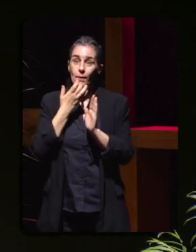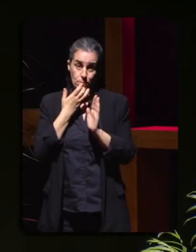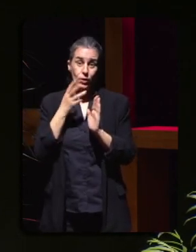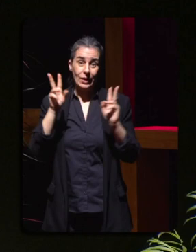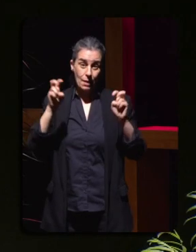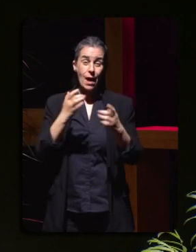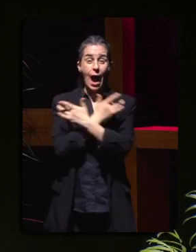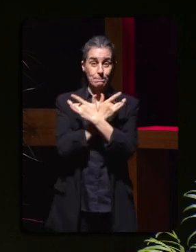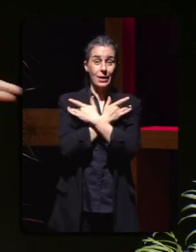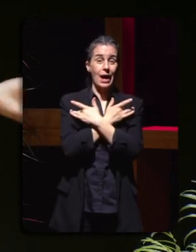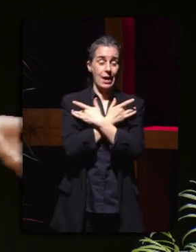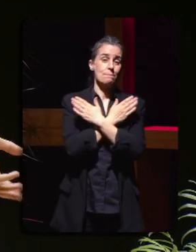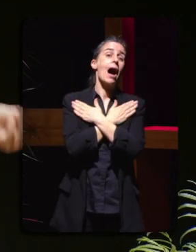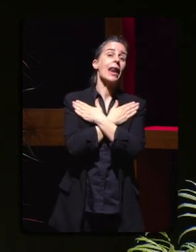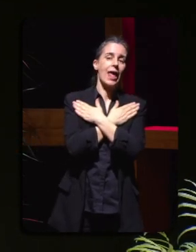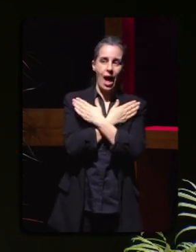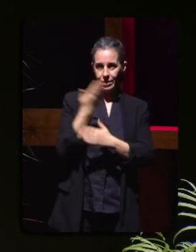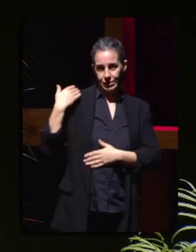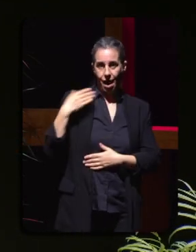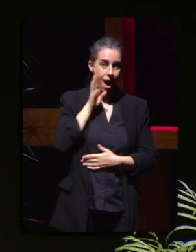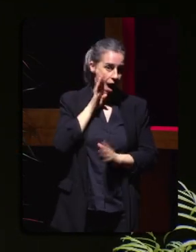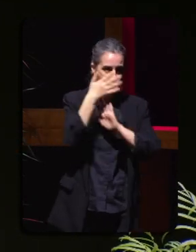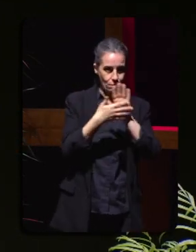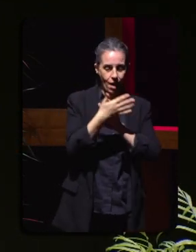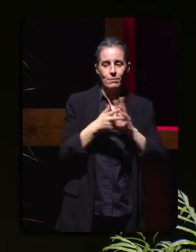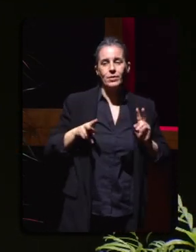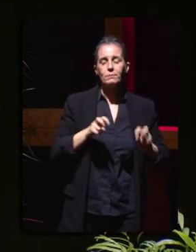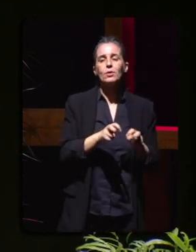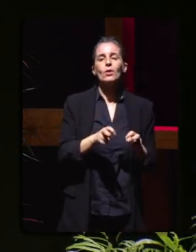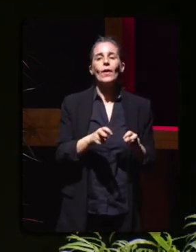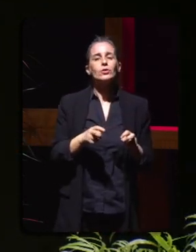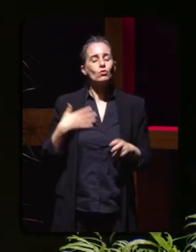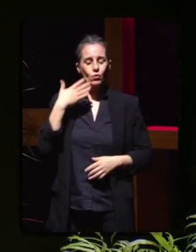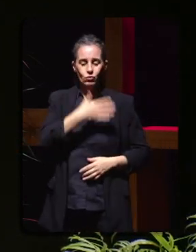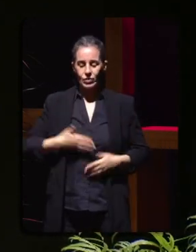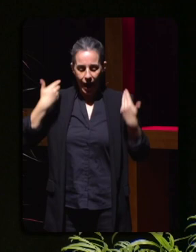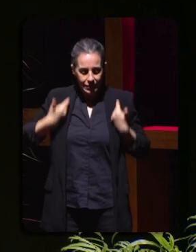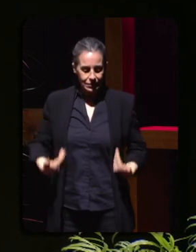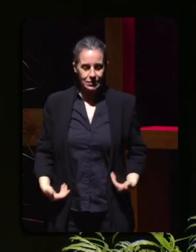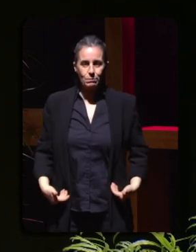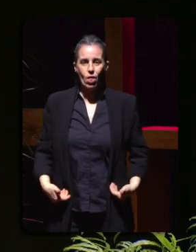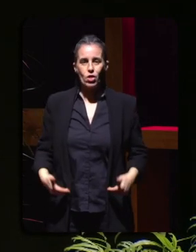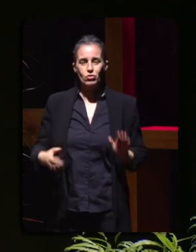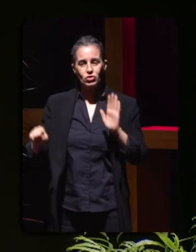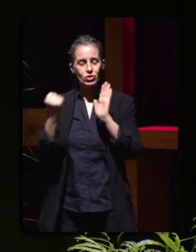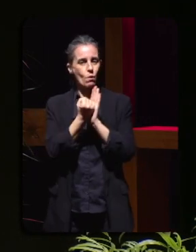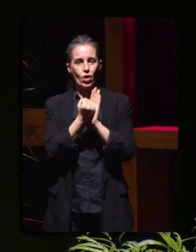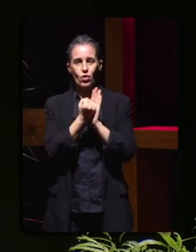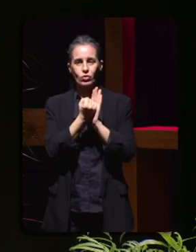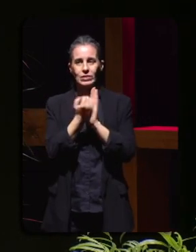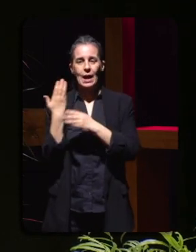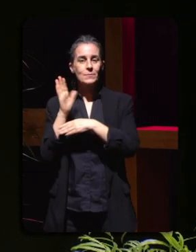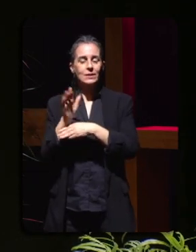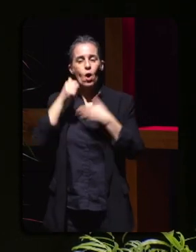que os decía al principio y todo eso y un espacio simbólico que es representativo del humano y de su futuro pues es el que